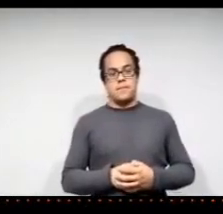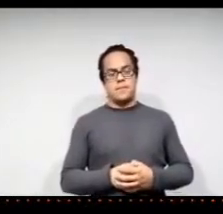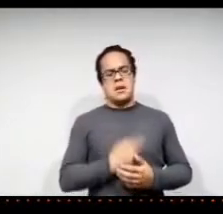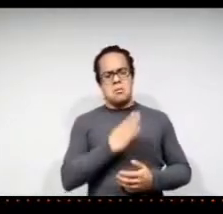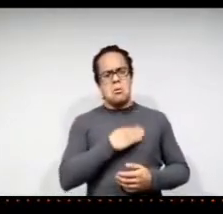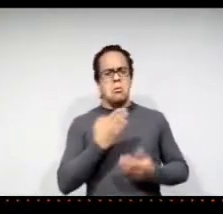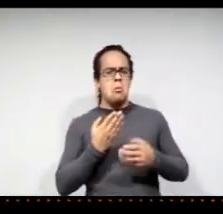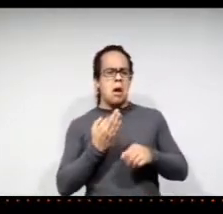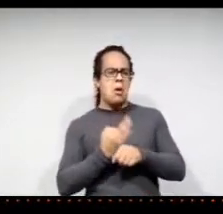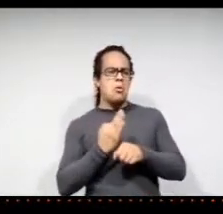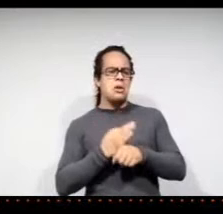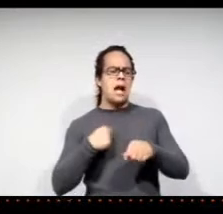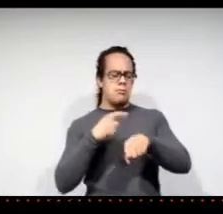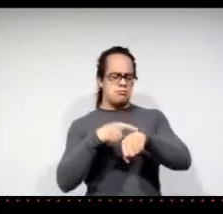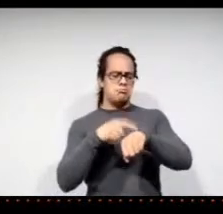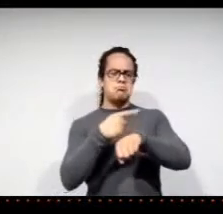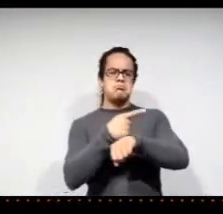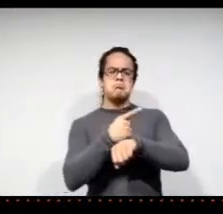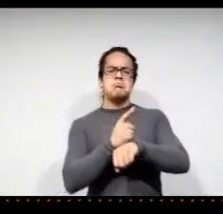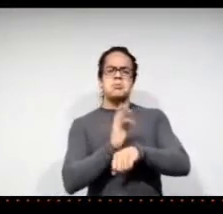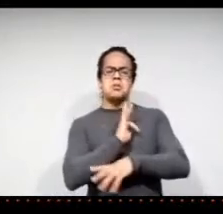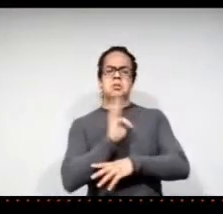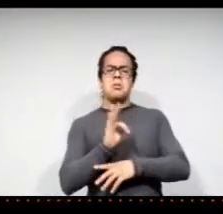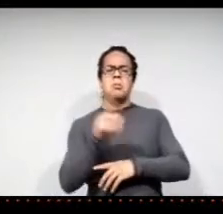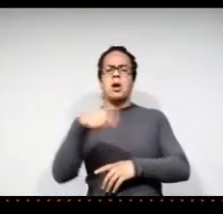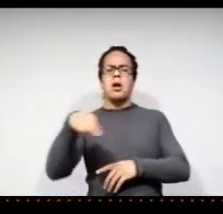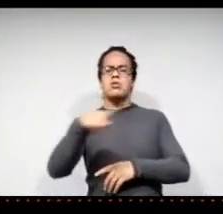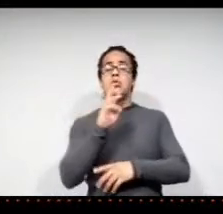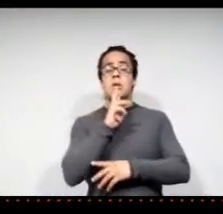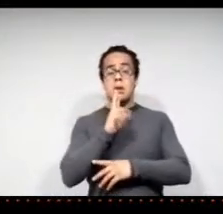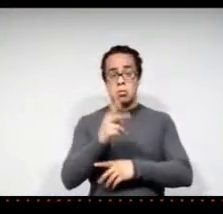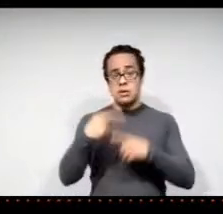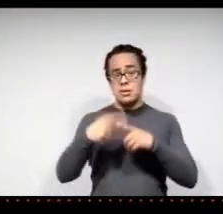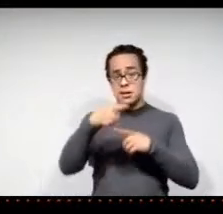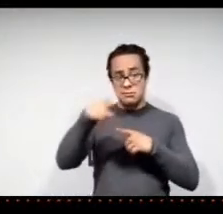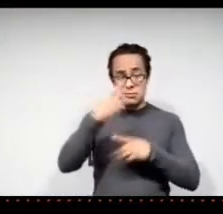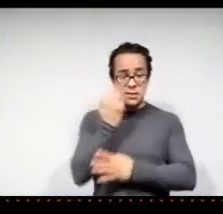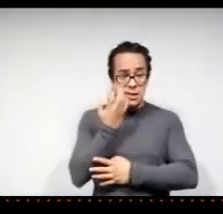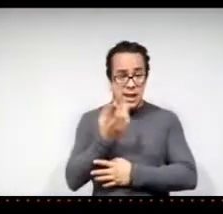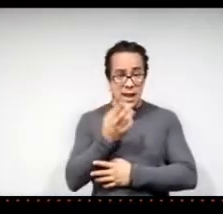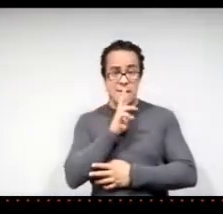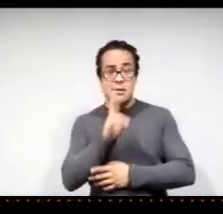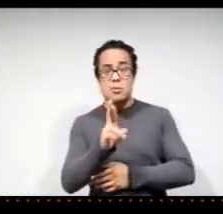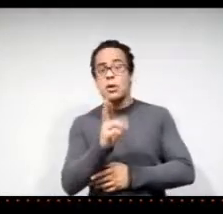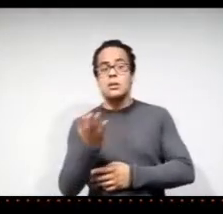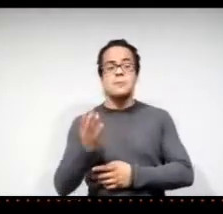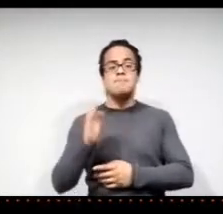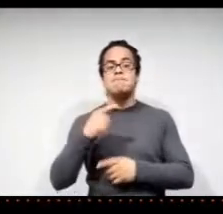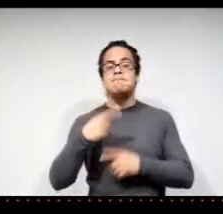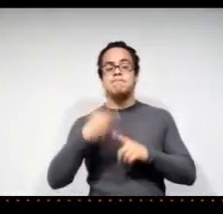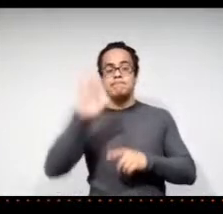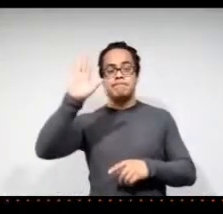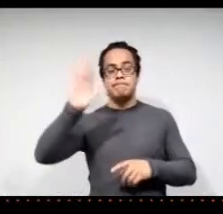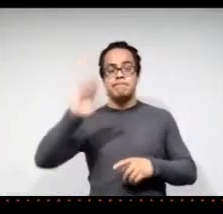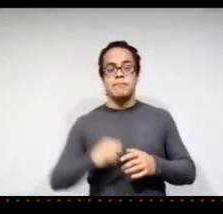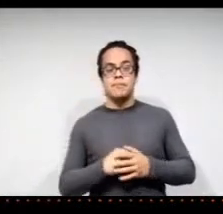Entonces les pediría a todos, no sé quién de ustedes quiera comenzar contestando la pregunta del doctor Escamilla.